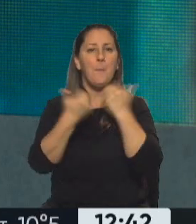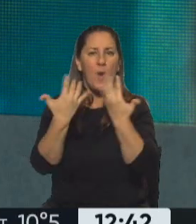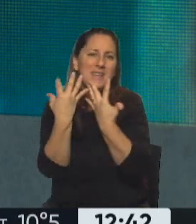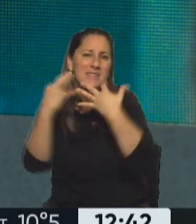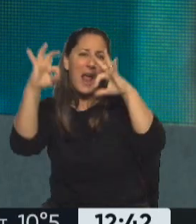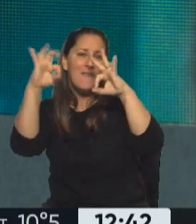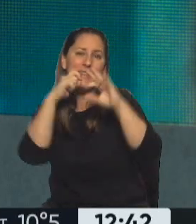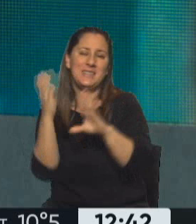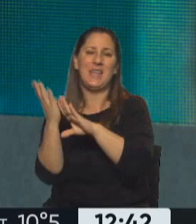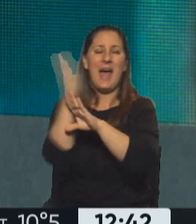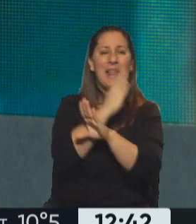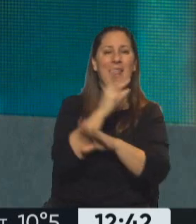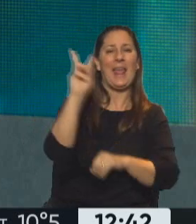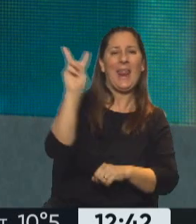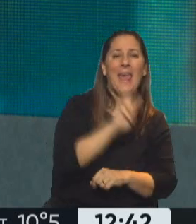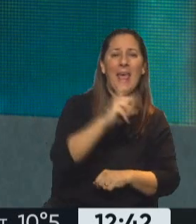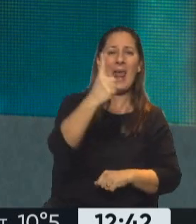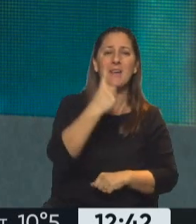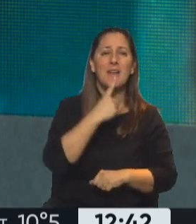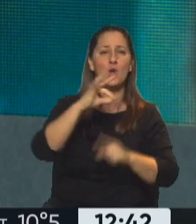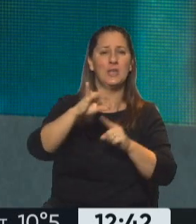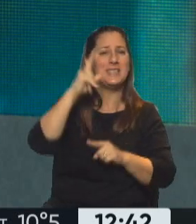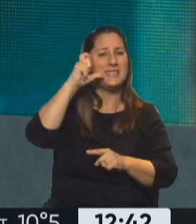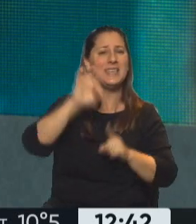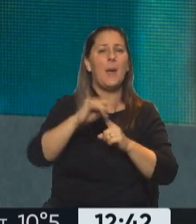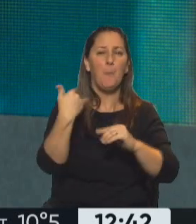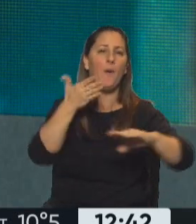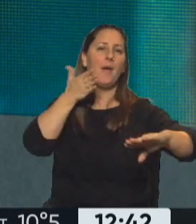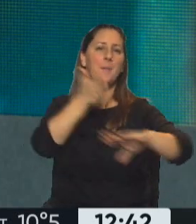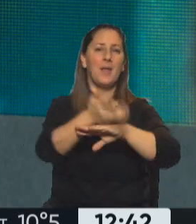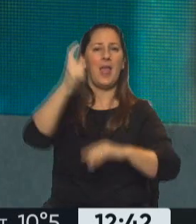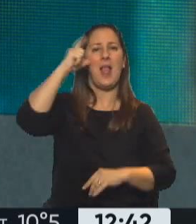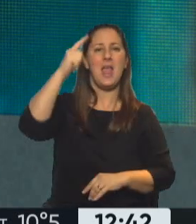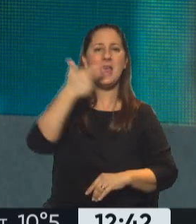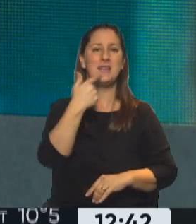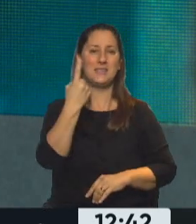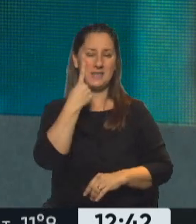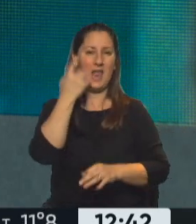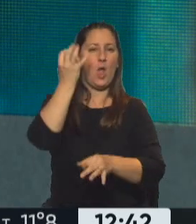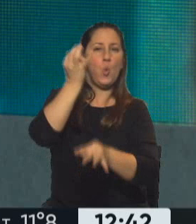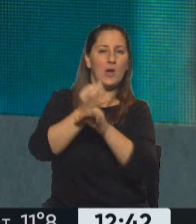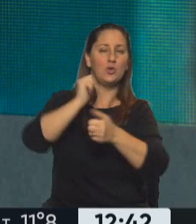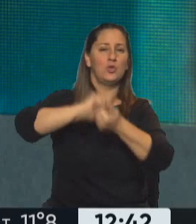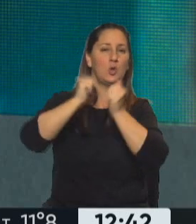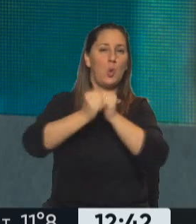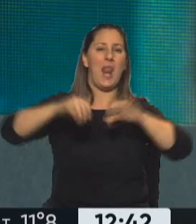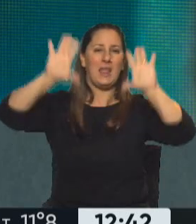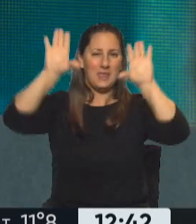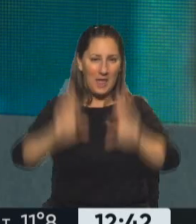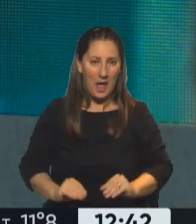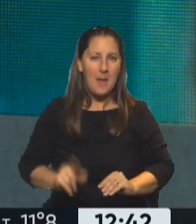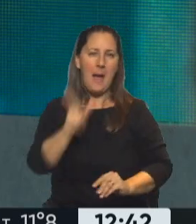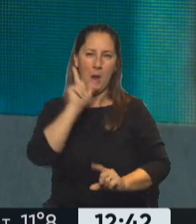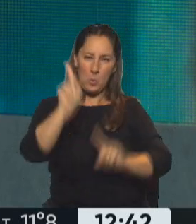y chicas y chiques pudieran acceder a la educación sexual integral? Pero bueno, sabemos que hay resistencias. Sin embargo, aparentemente